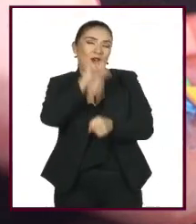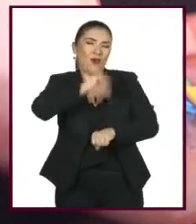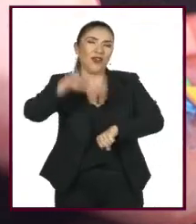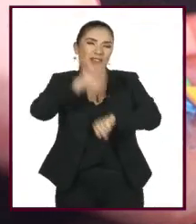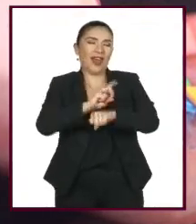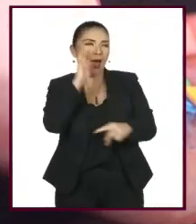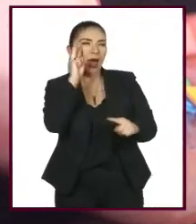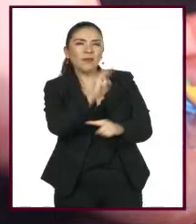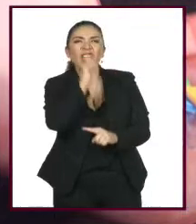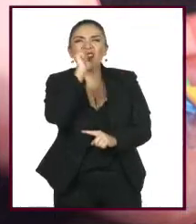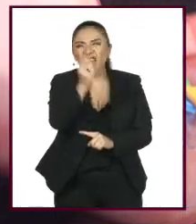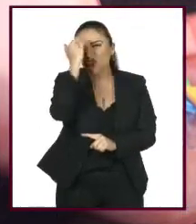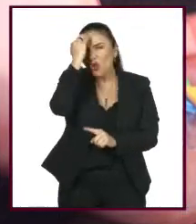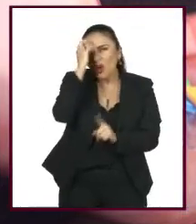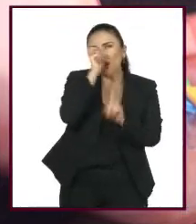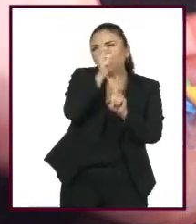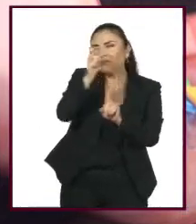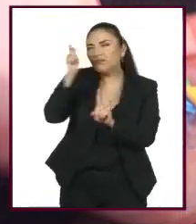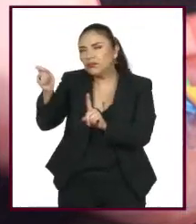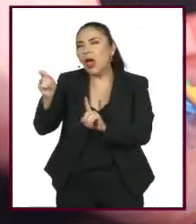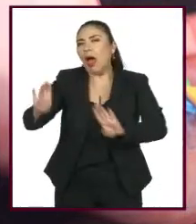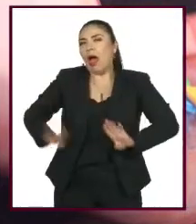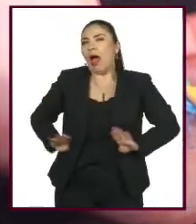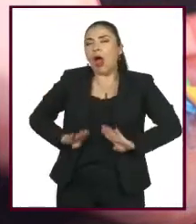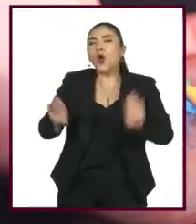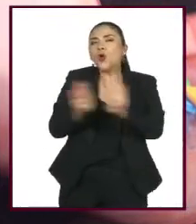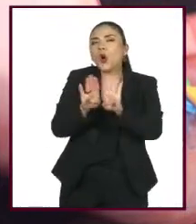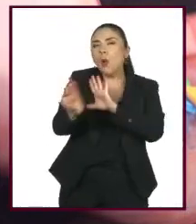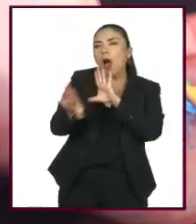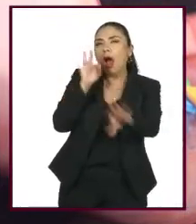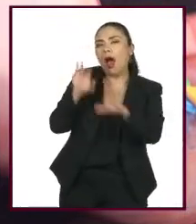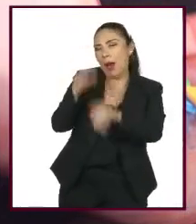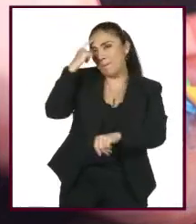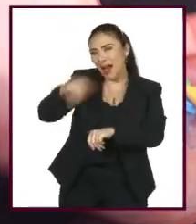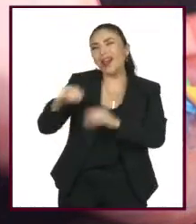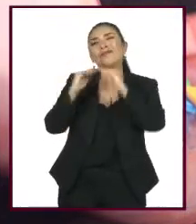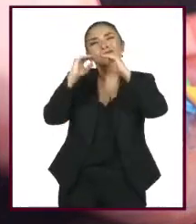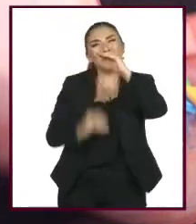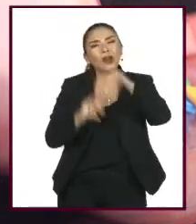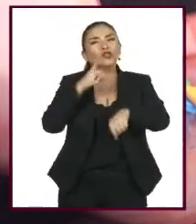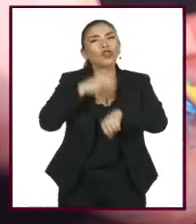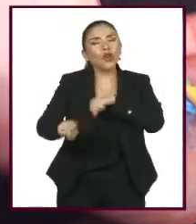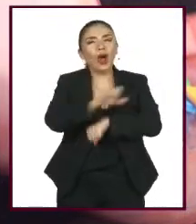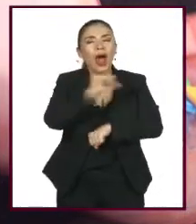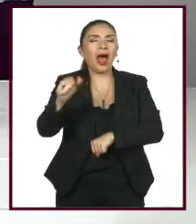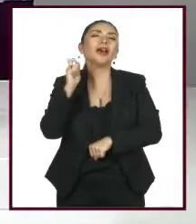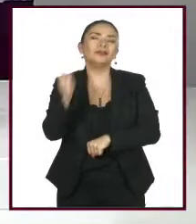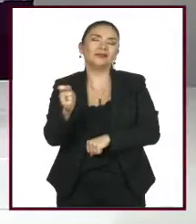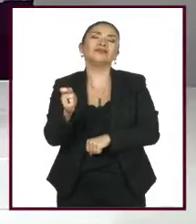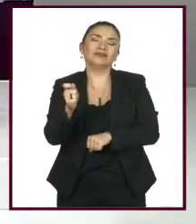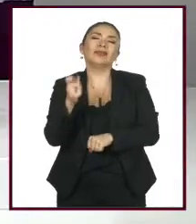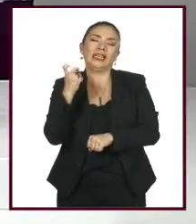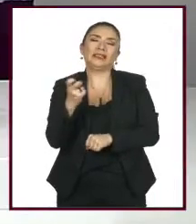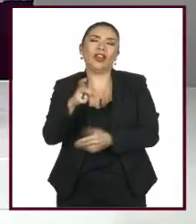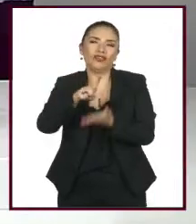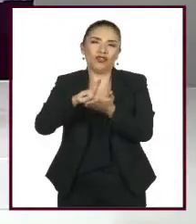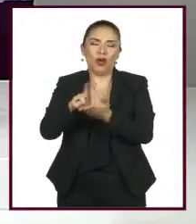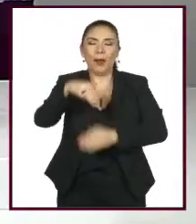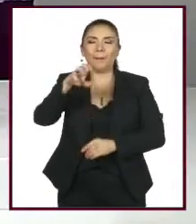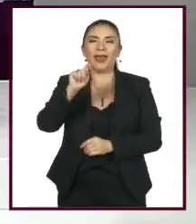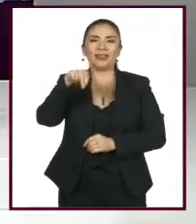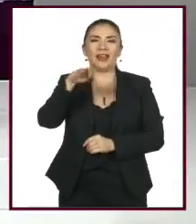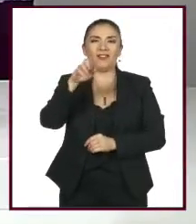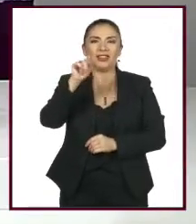los efectos que causa y cómo actuar para reducir los riesgos y daños de las metanfetaminas. Para ello